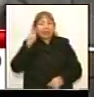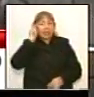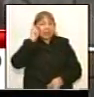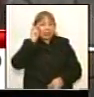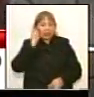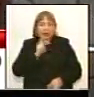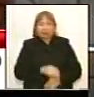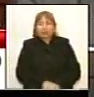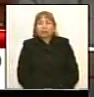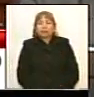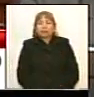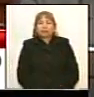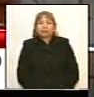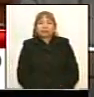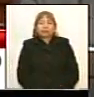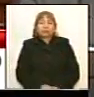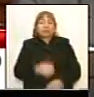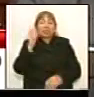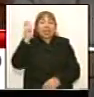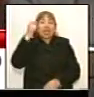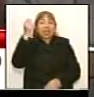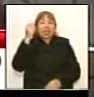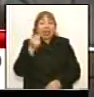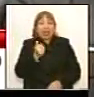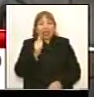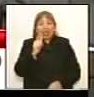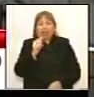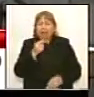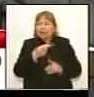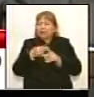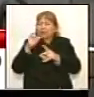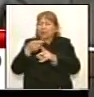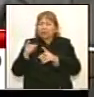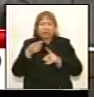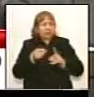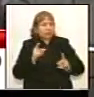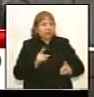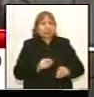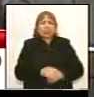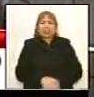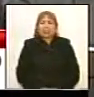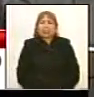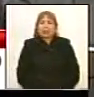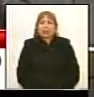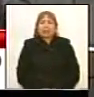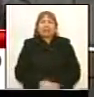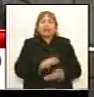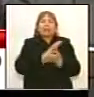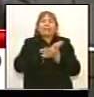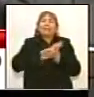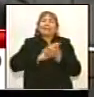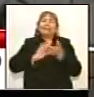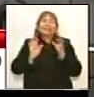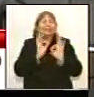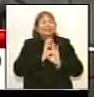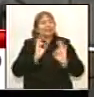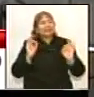Fujimori, Alan García, Yuk Runacuna, limpio y